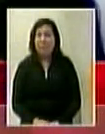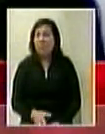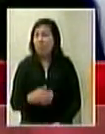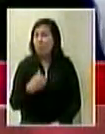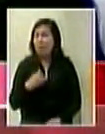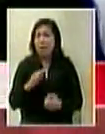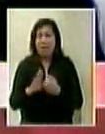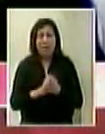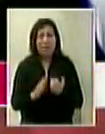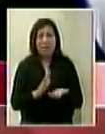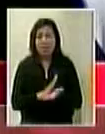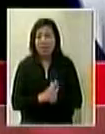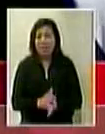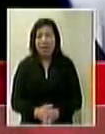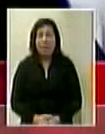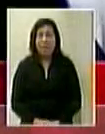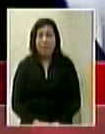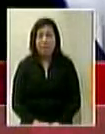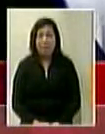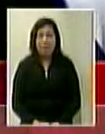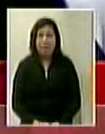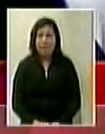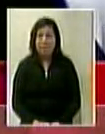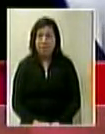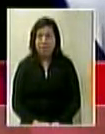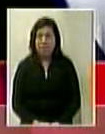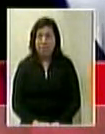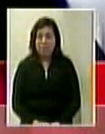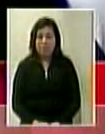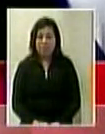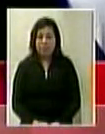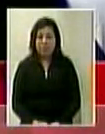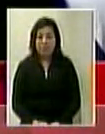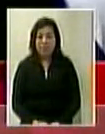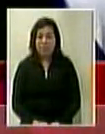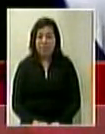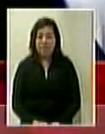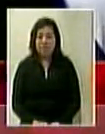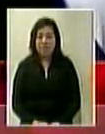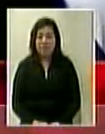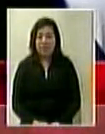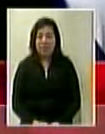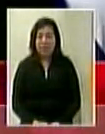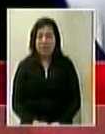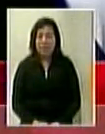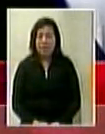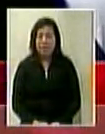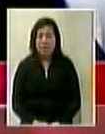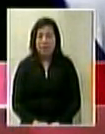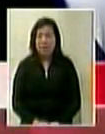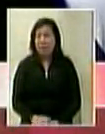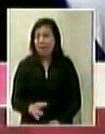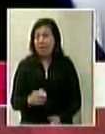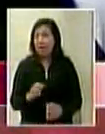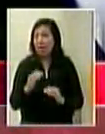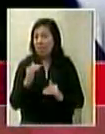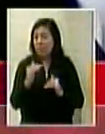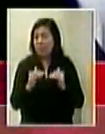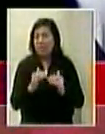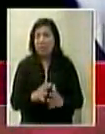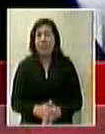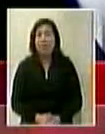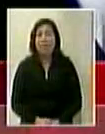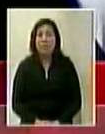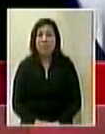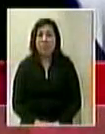estoy avalando ninguna cárcel dorada, no la estoy avalando, pero sí quisiera que mi punto de vista sea un llamado al equilibrio